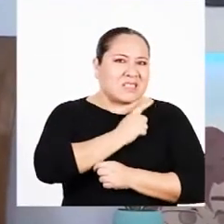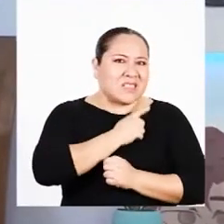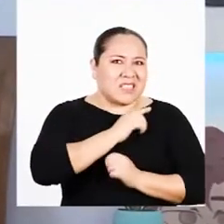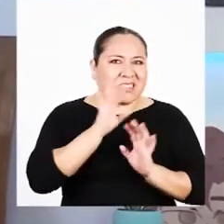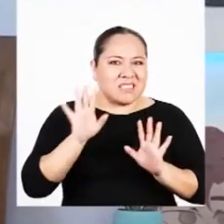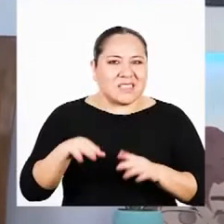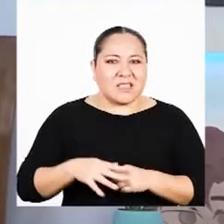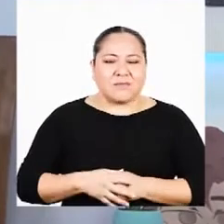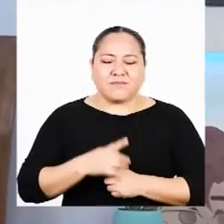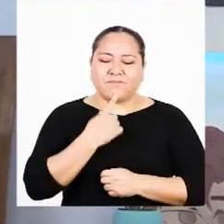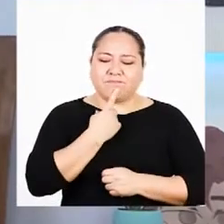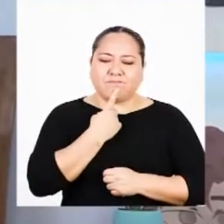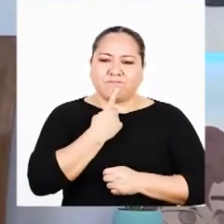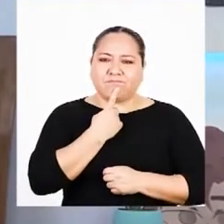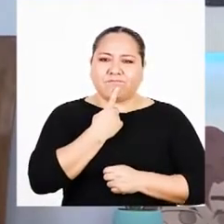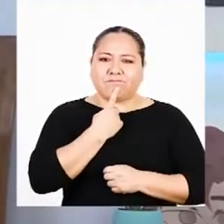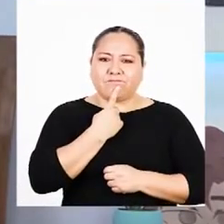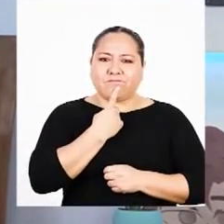asustaste!